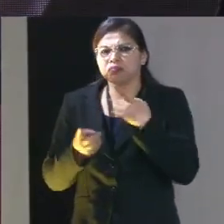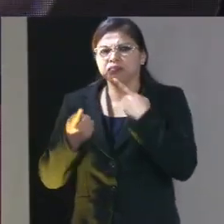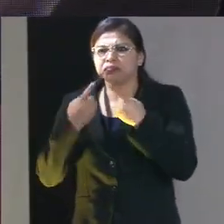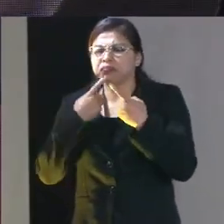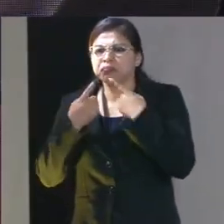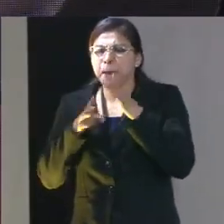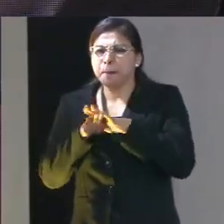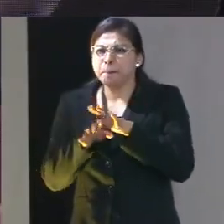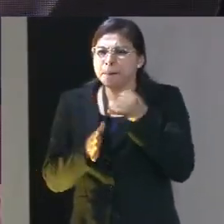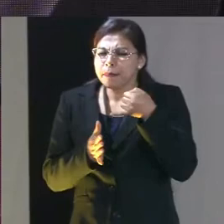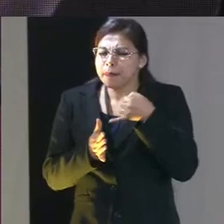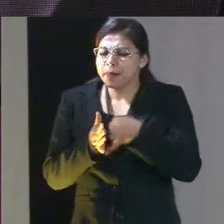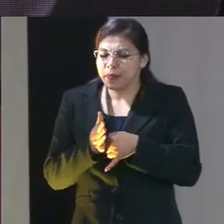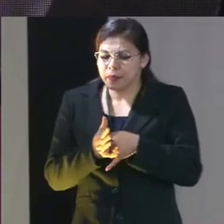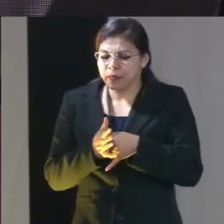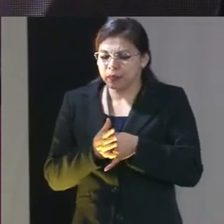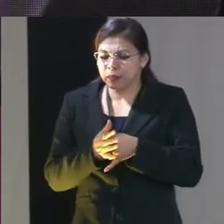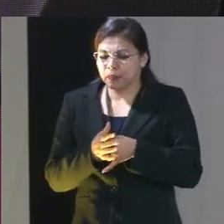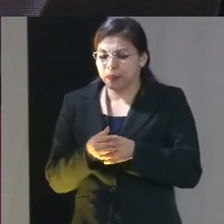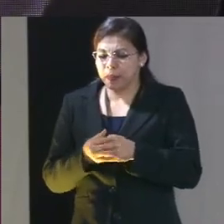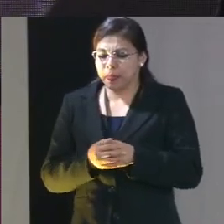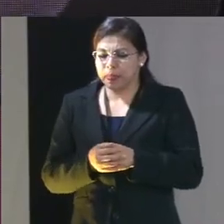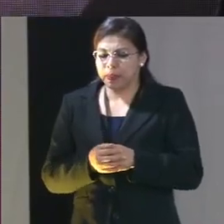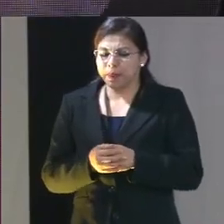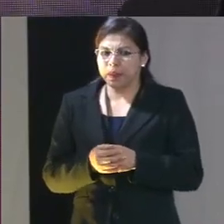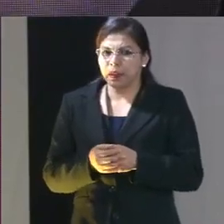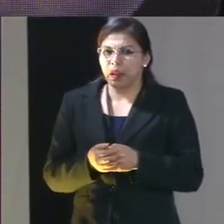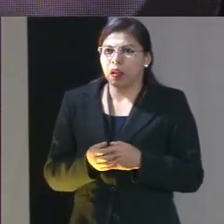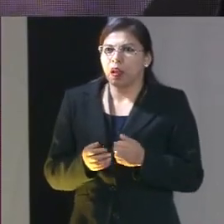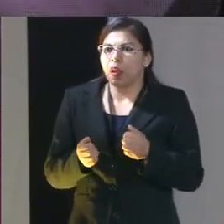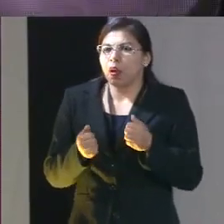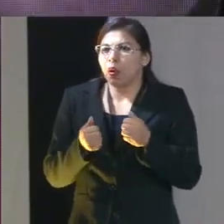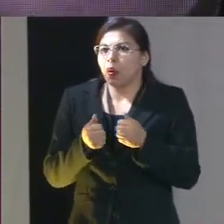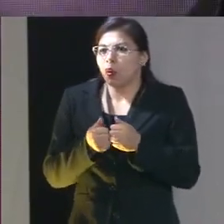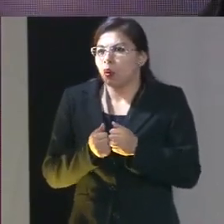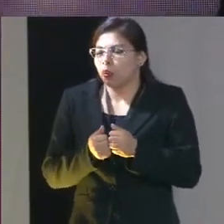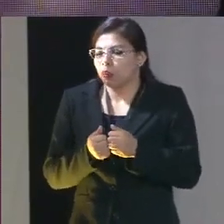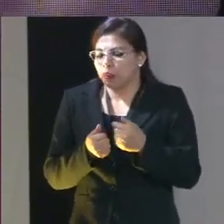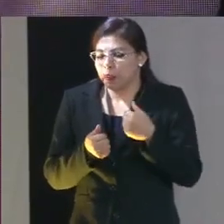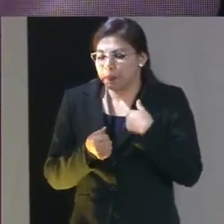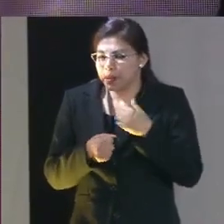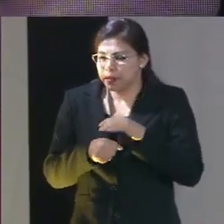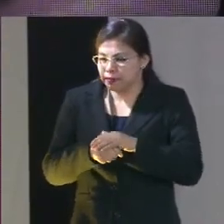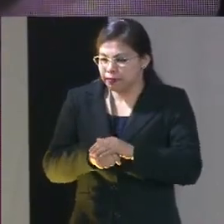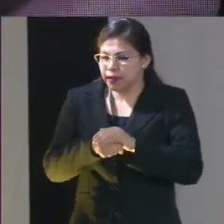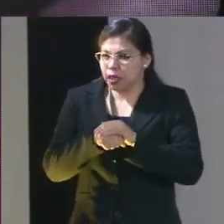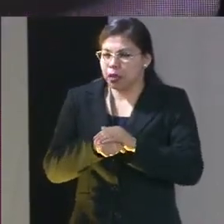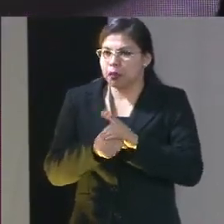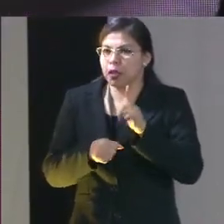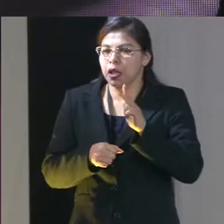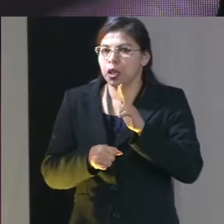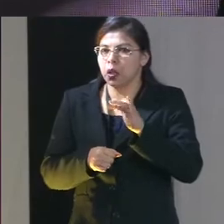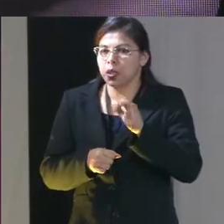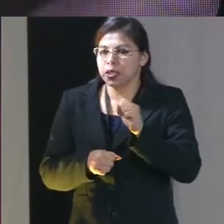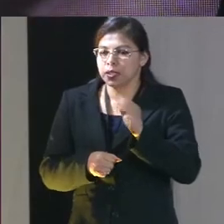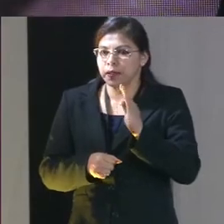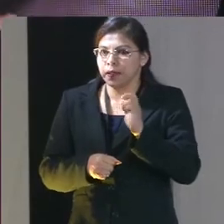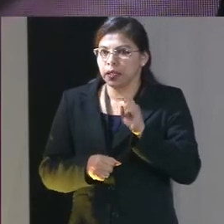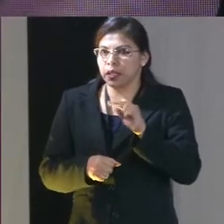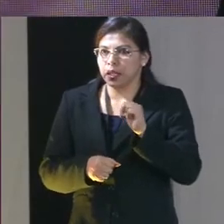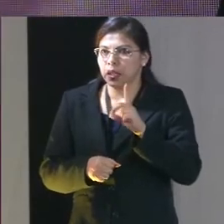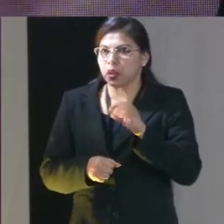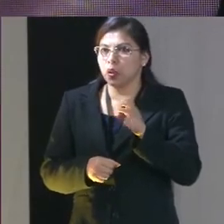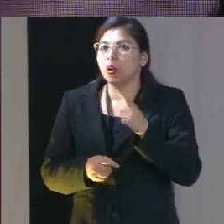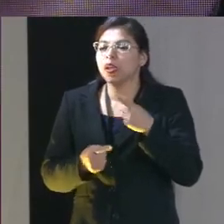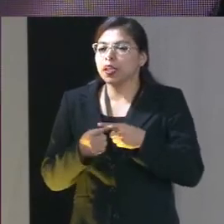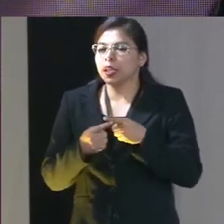lo discutimos a fondo con mi añoradísimo, lloradísimo amigo Luis Fernando Granados, quien